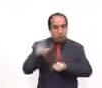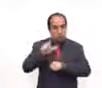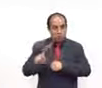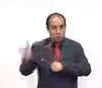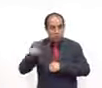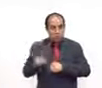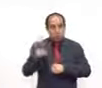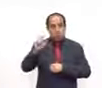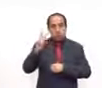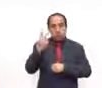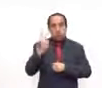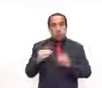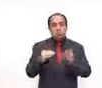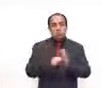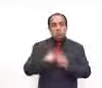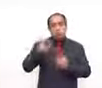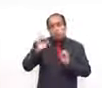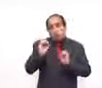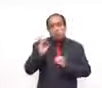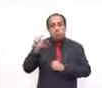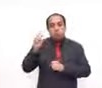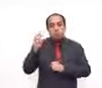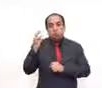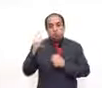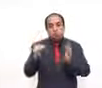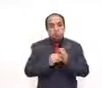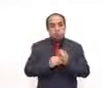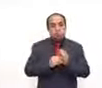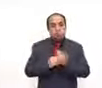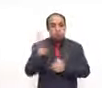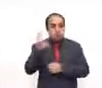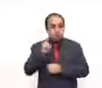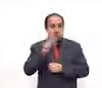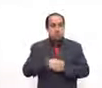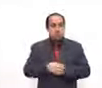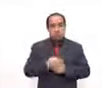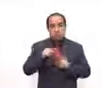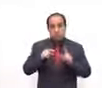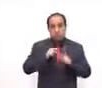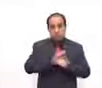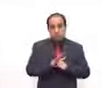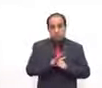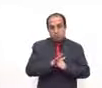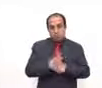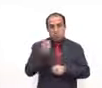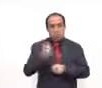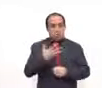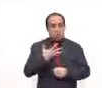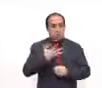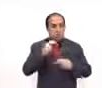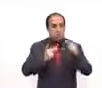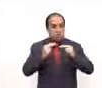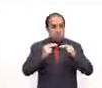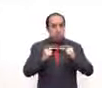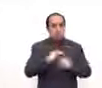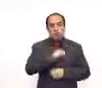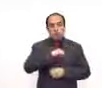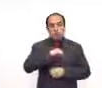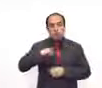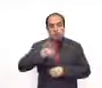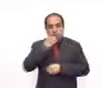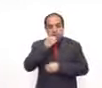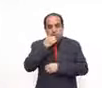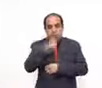entre 22,000 y 23,000 pruebas. Hemos estado muy estables ahí, cumplido esas metas que comentamos con ustedes a inicios de